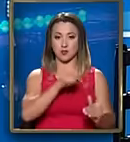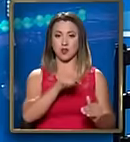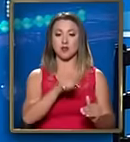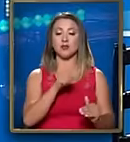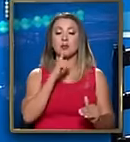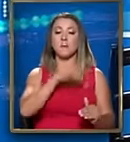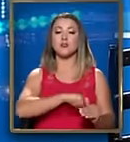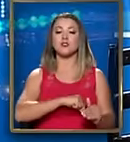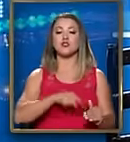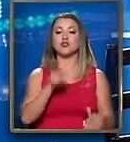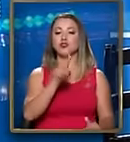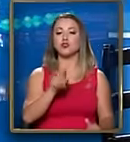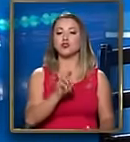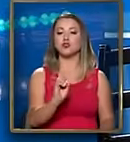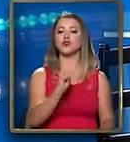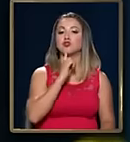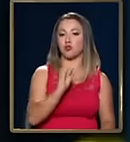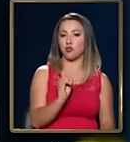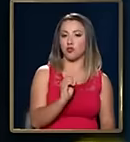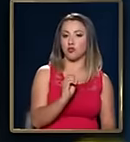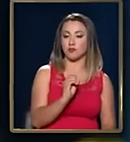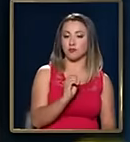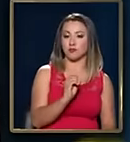La pensión Soto,